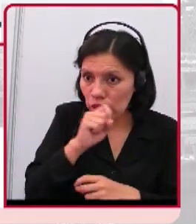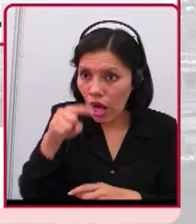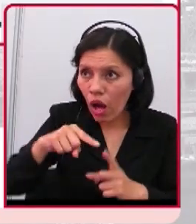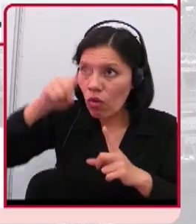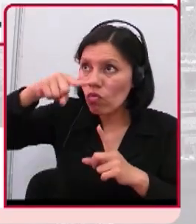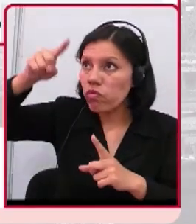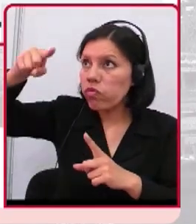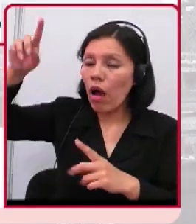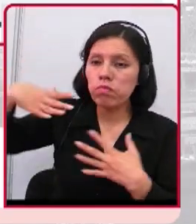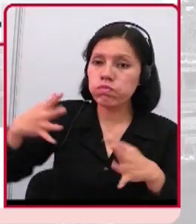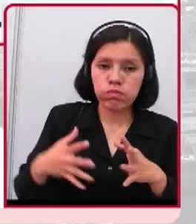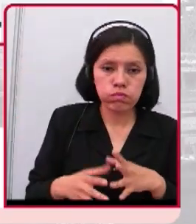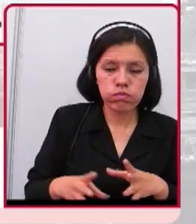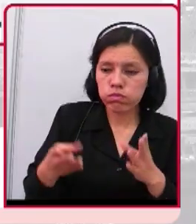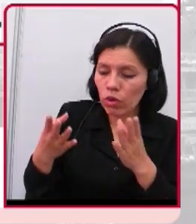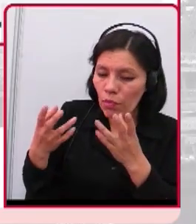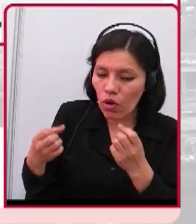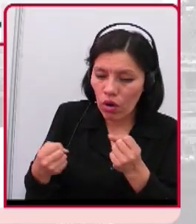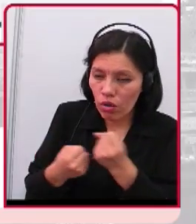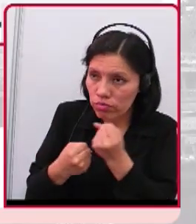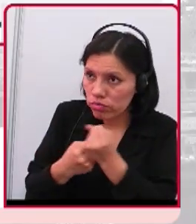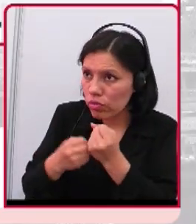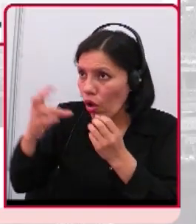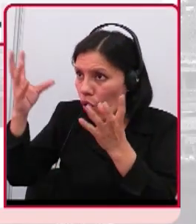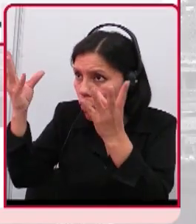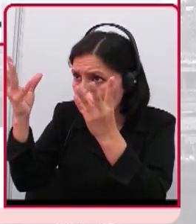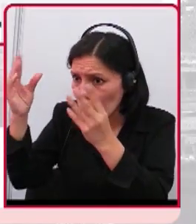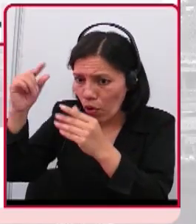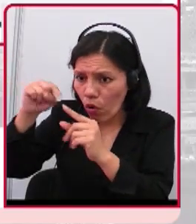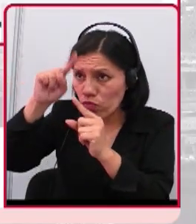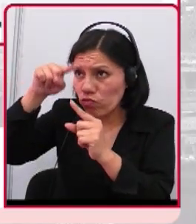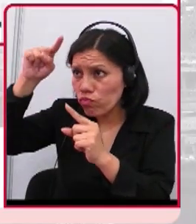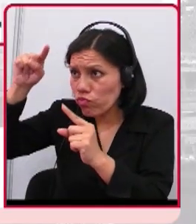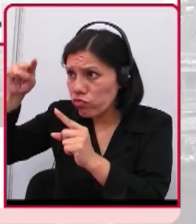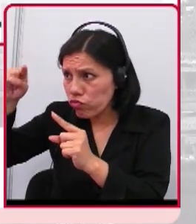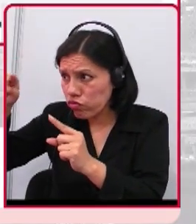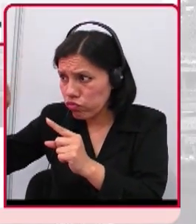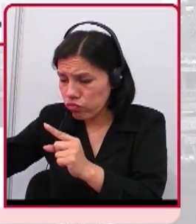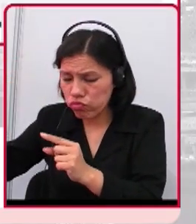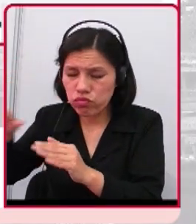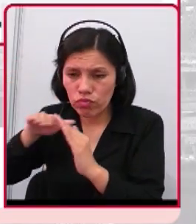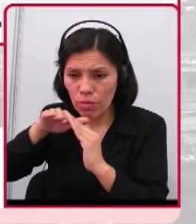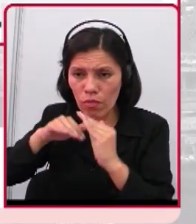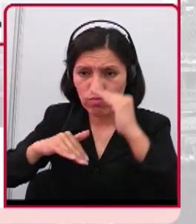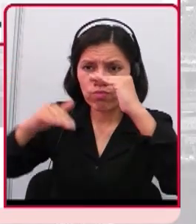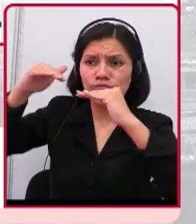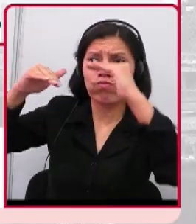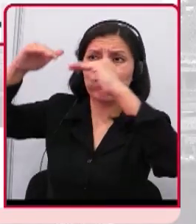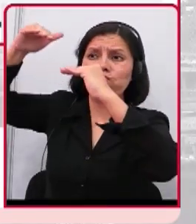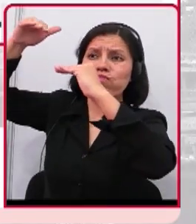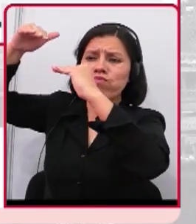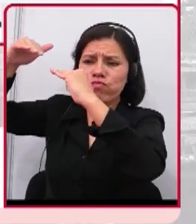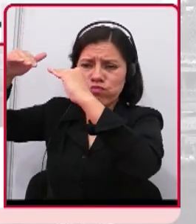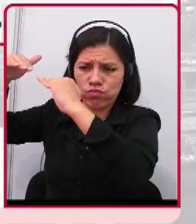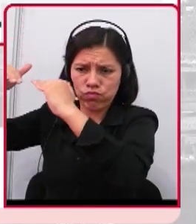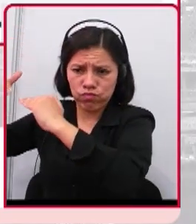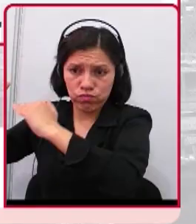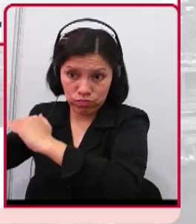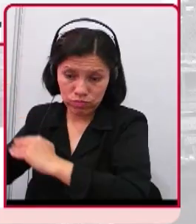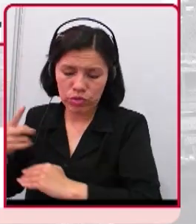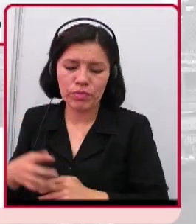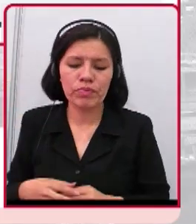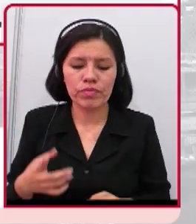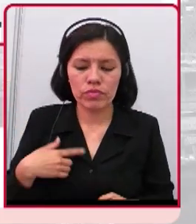pero también utilizar el sistema experto con la herramienta que les mencioné al inicio. El selector selecciona la opción correspondiente a